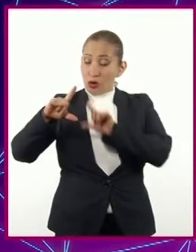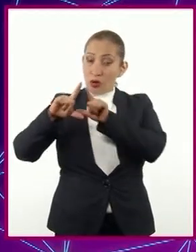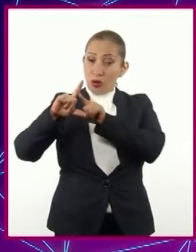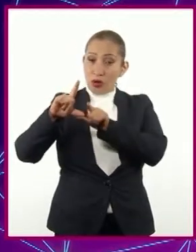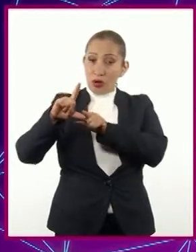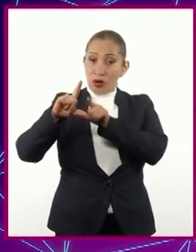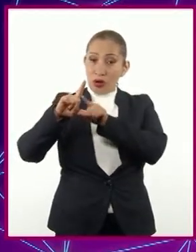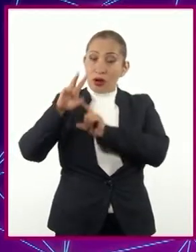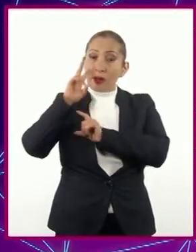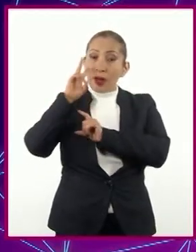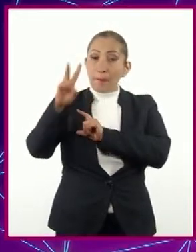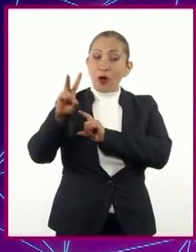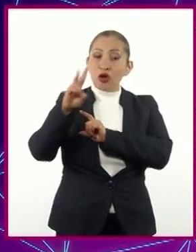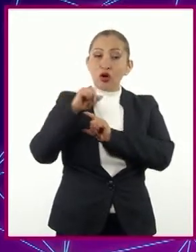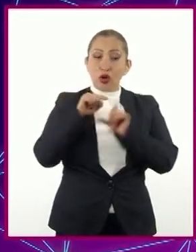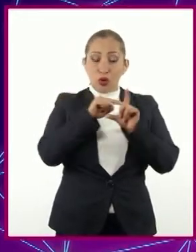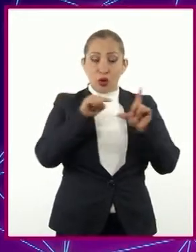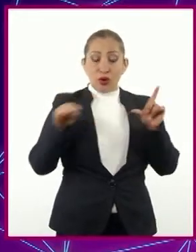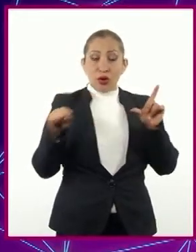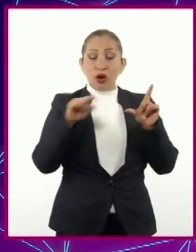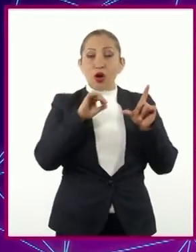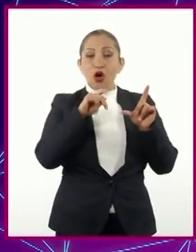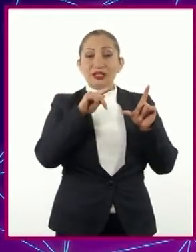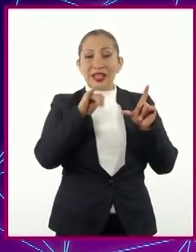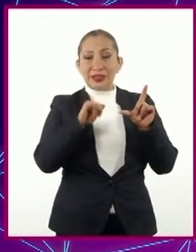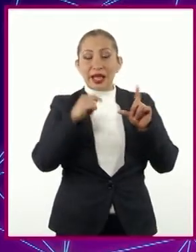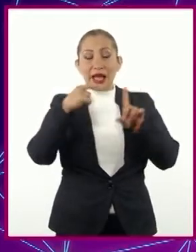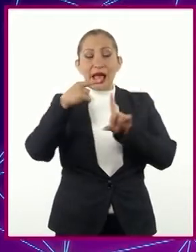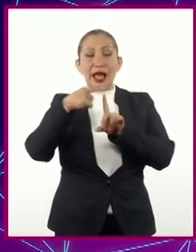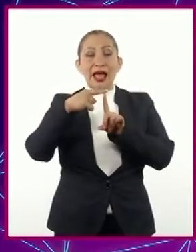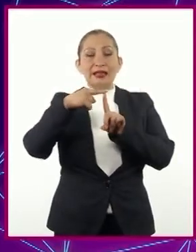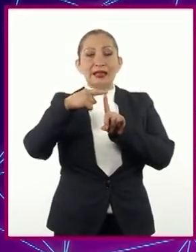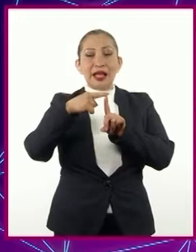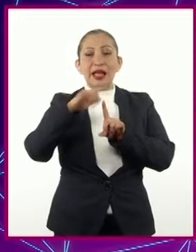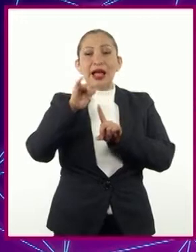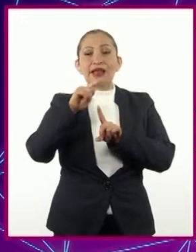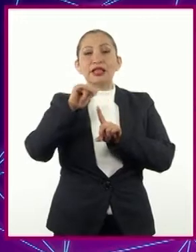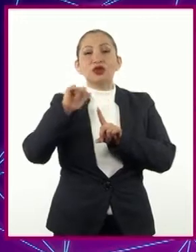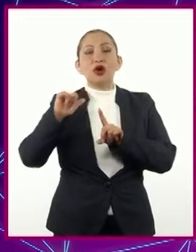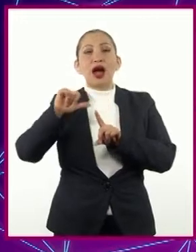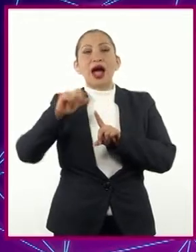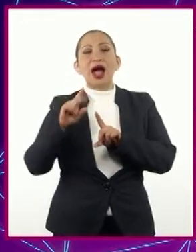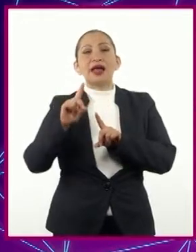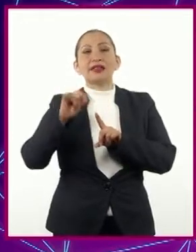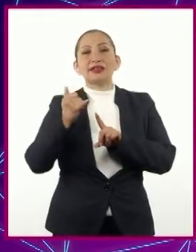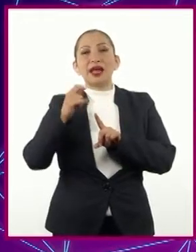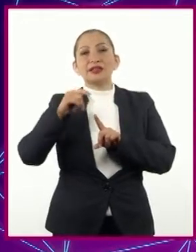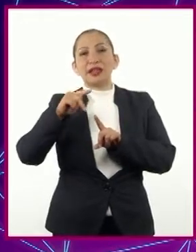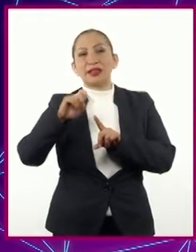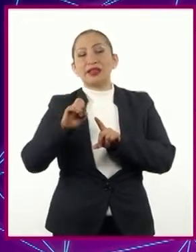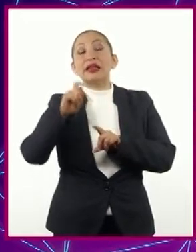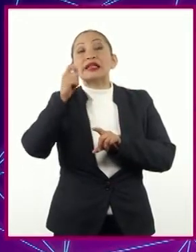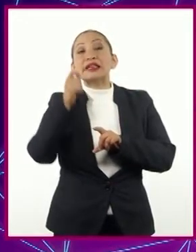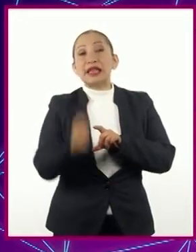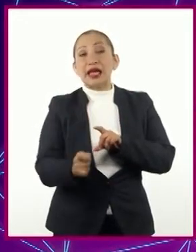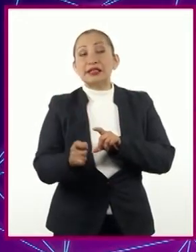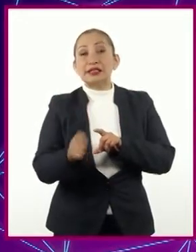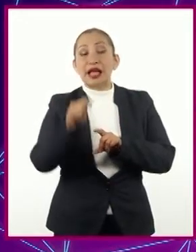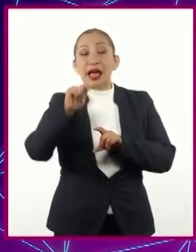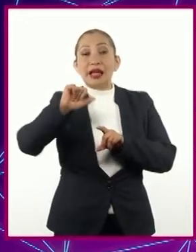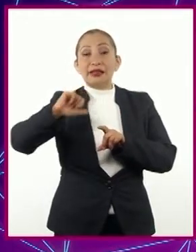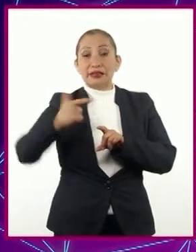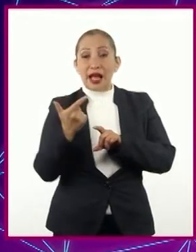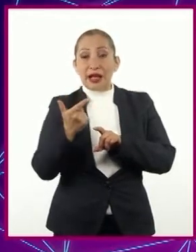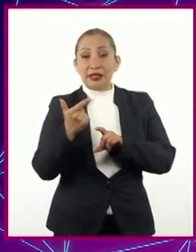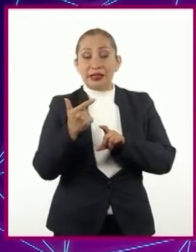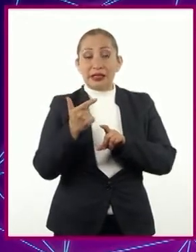calculamos el cociente del cateto opuesto entre el cateto adyacente, que corresponde a la tangente del